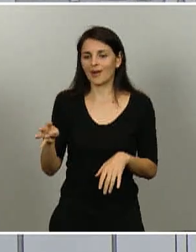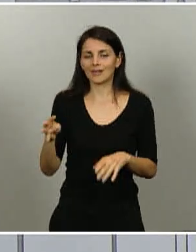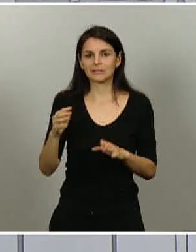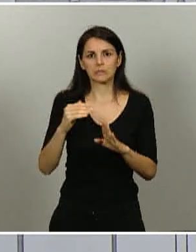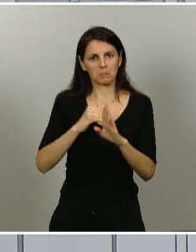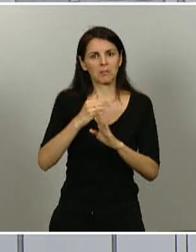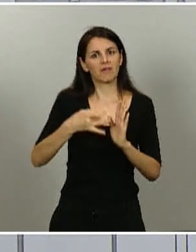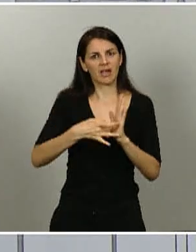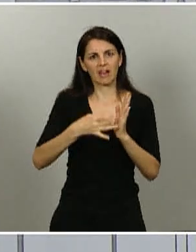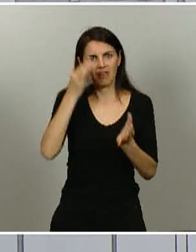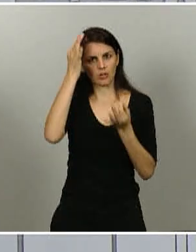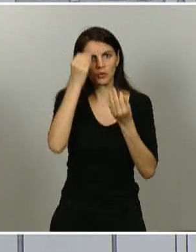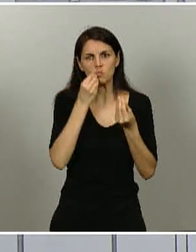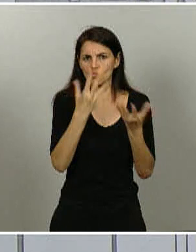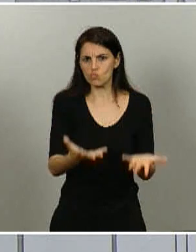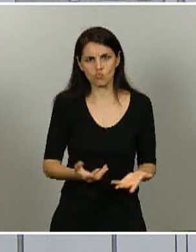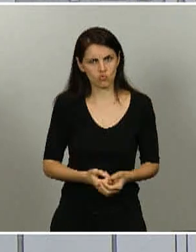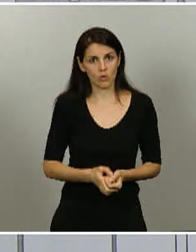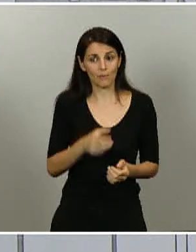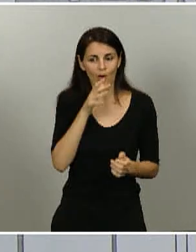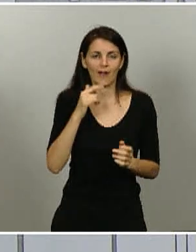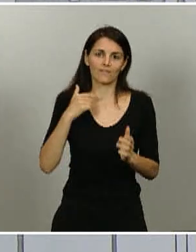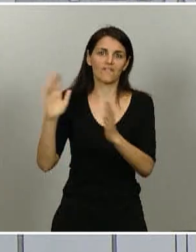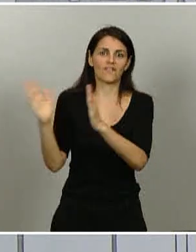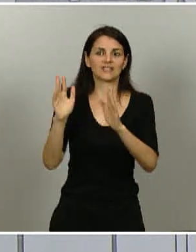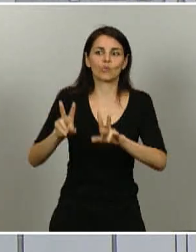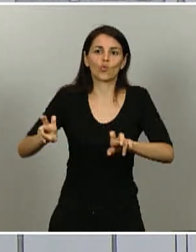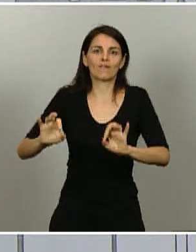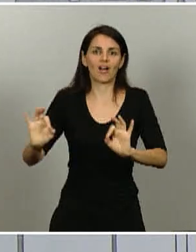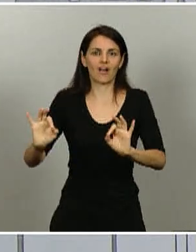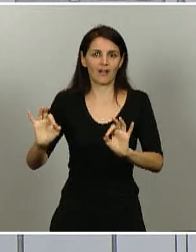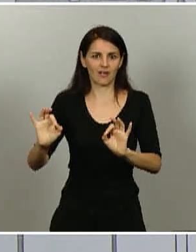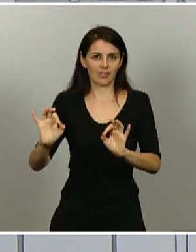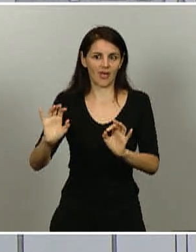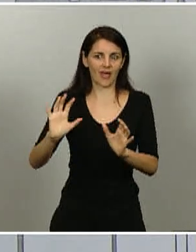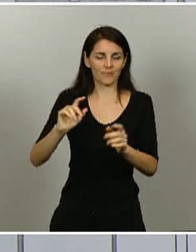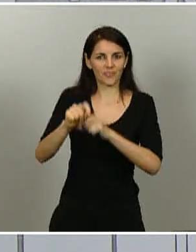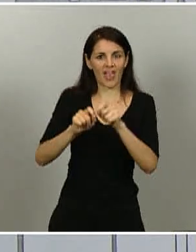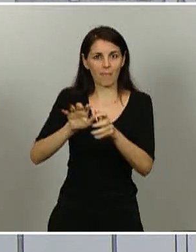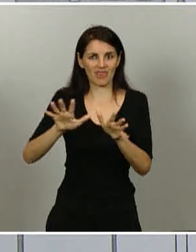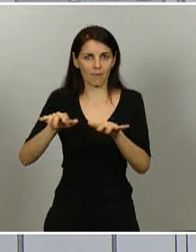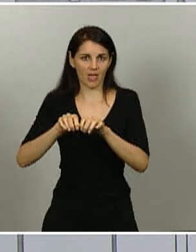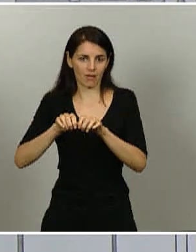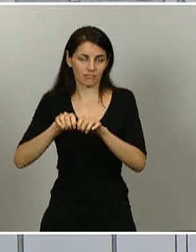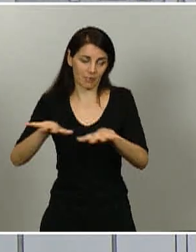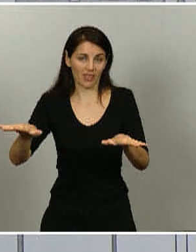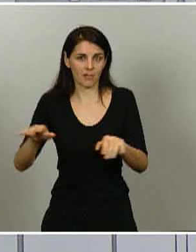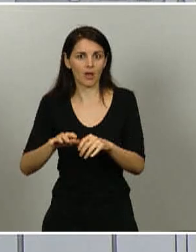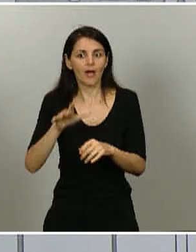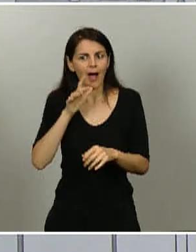esta nueva fase de vigilancia, esta nueva fase de la epidemia, con un alto nivel de calidad. Sin embargo, es